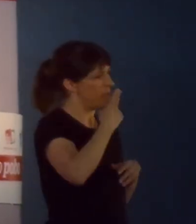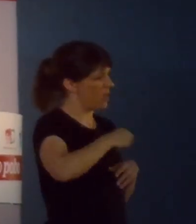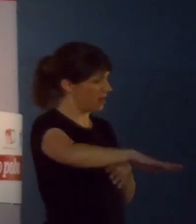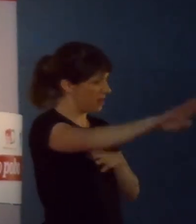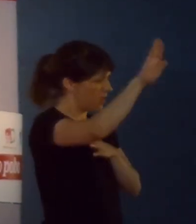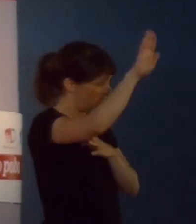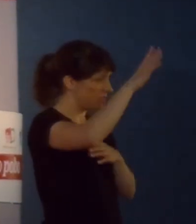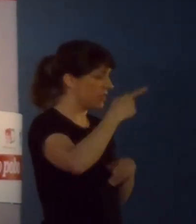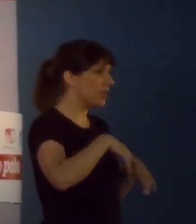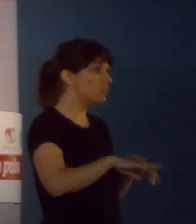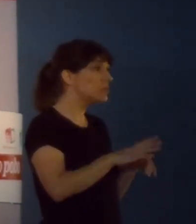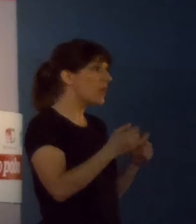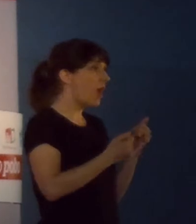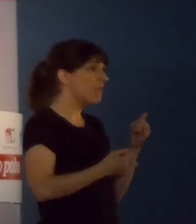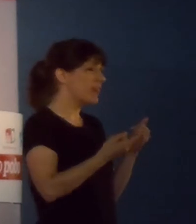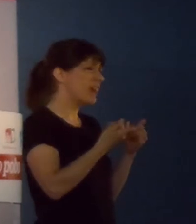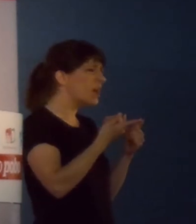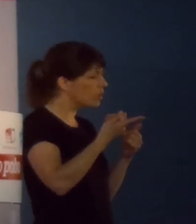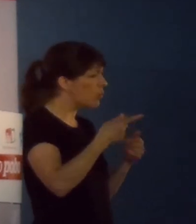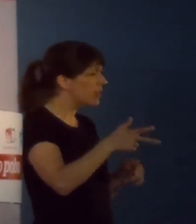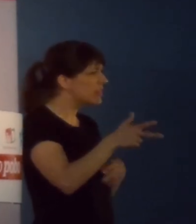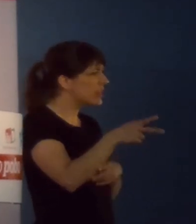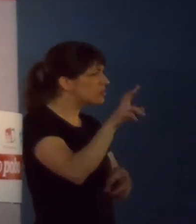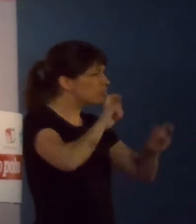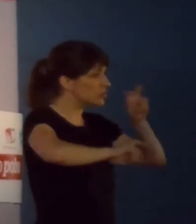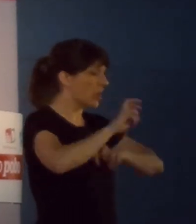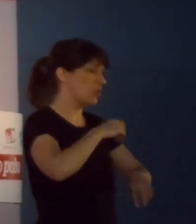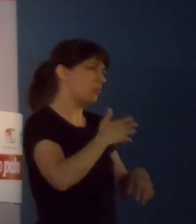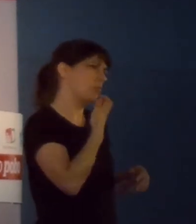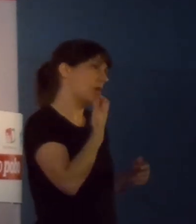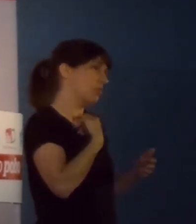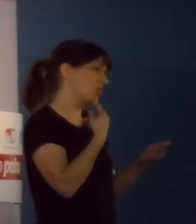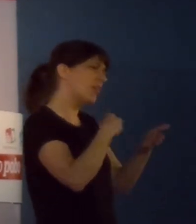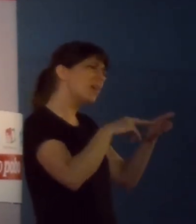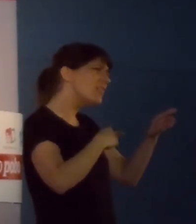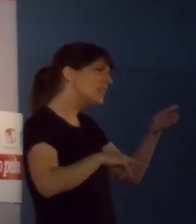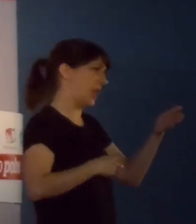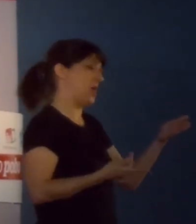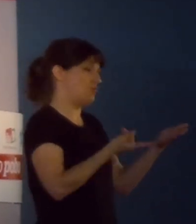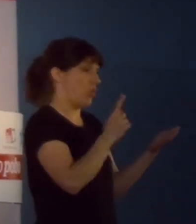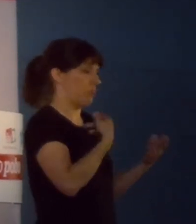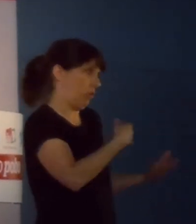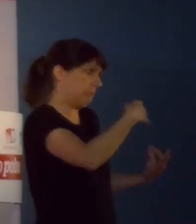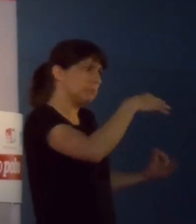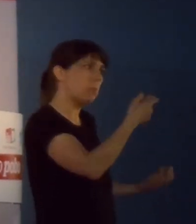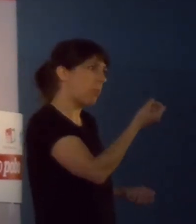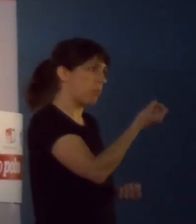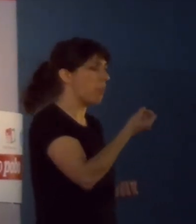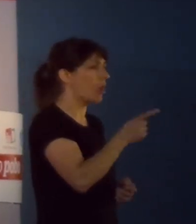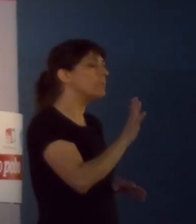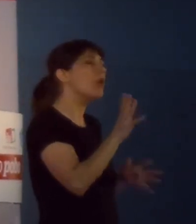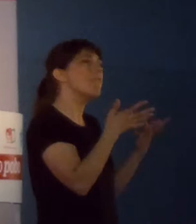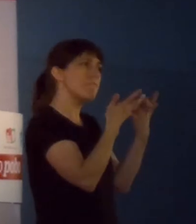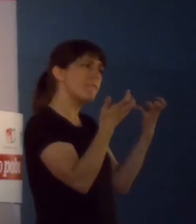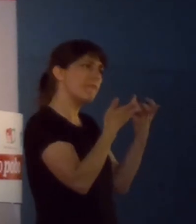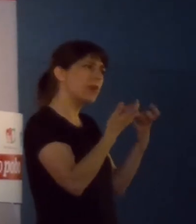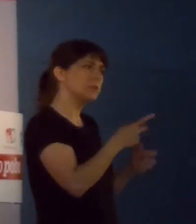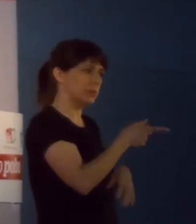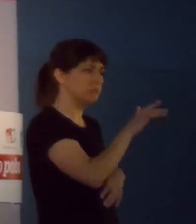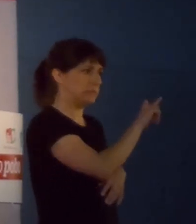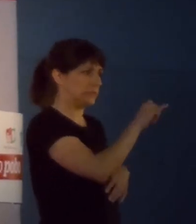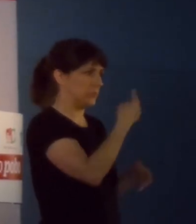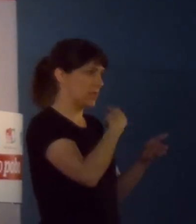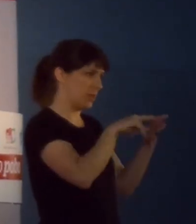En procura do dereito. Non vou ler, ainda que son moi poucas páxinas, pero sí unha frase, un anaco dunha frase